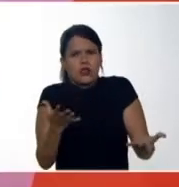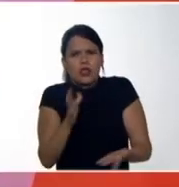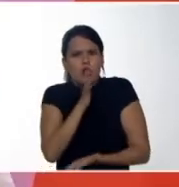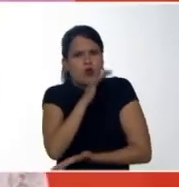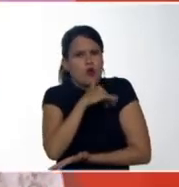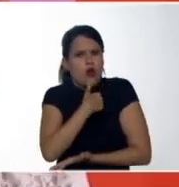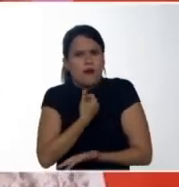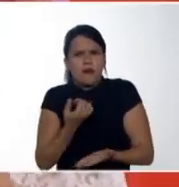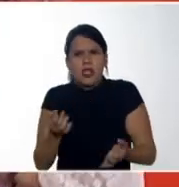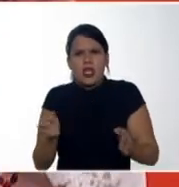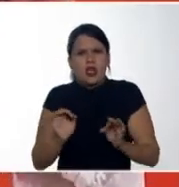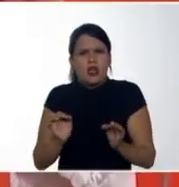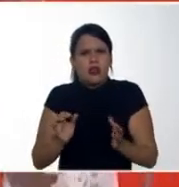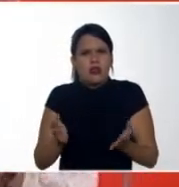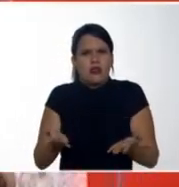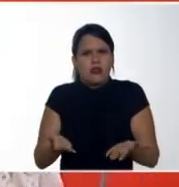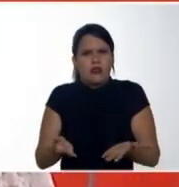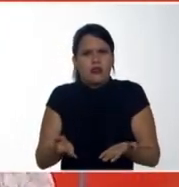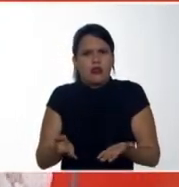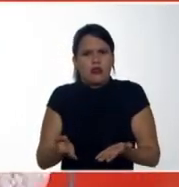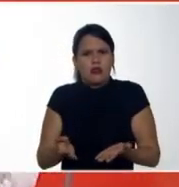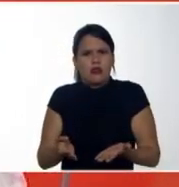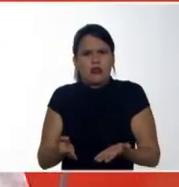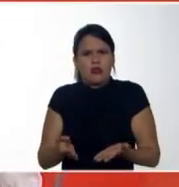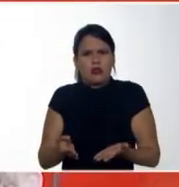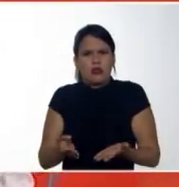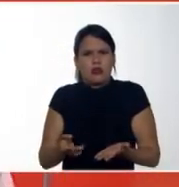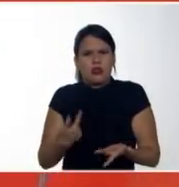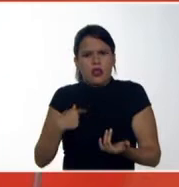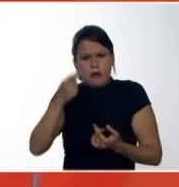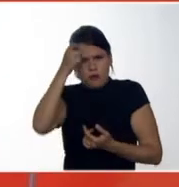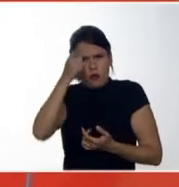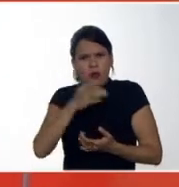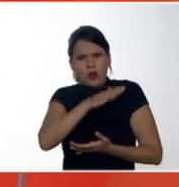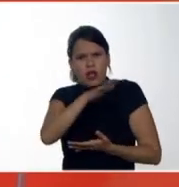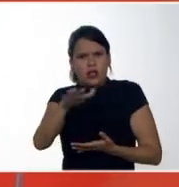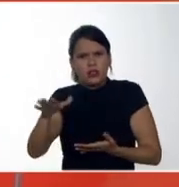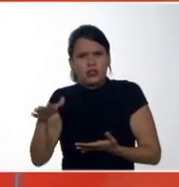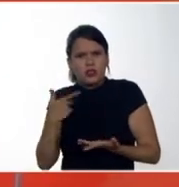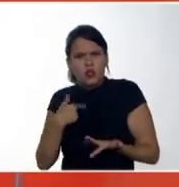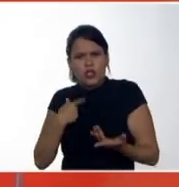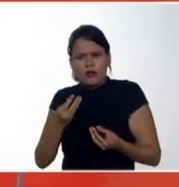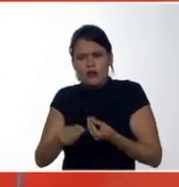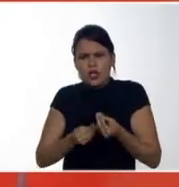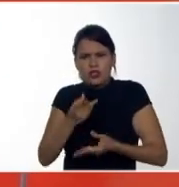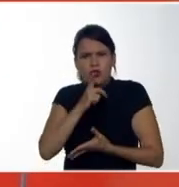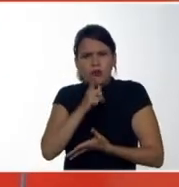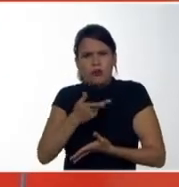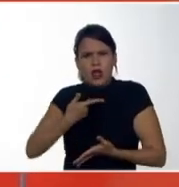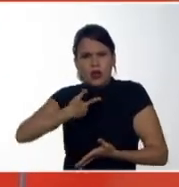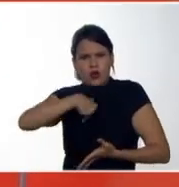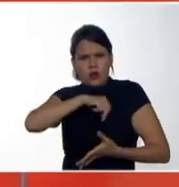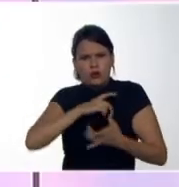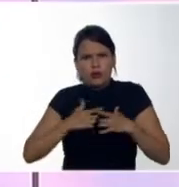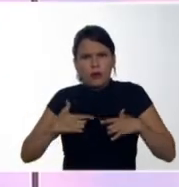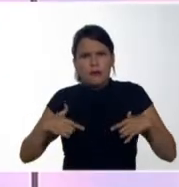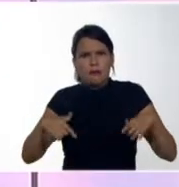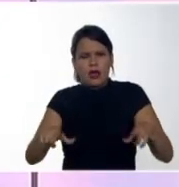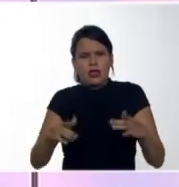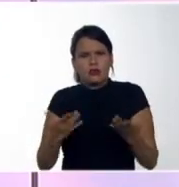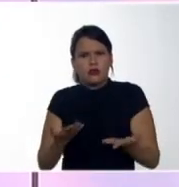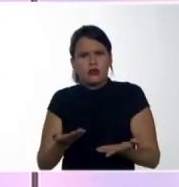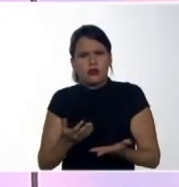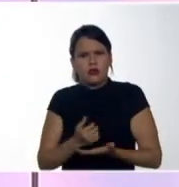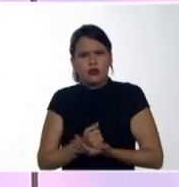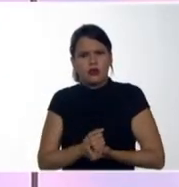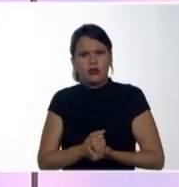tipo de la población que había dañado nuestro territorio. La afectación no era